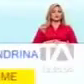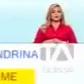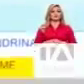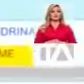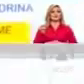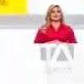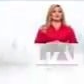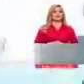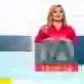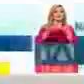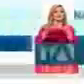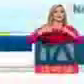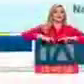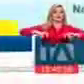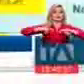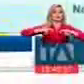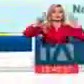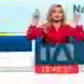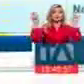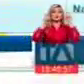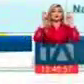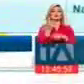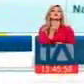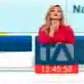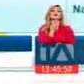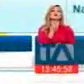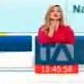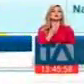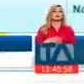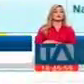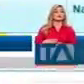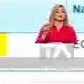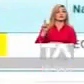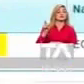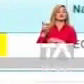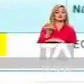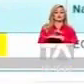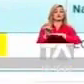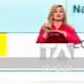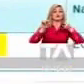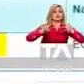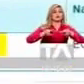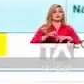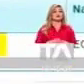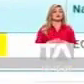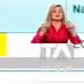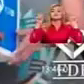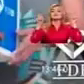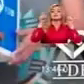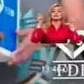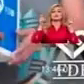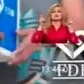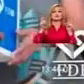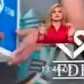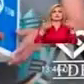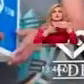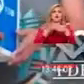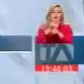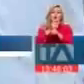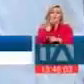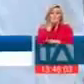Además, actualmente se investiga la Fundación Dalo Bucarán. Pazmiño es parte del directorio. La fundación repartió kits de alimentos